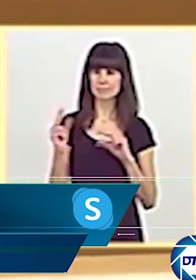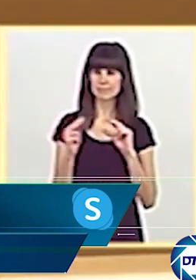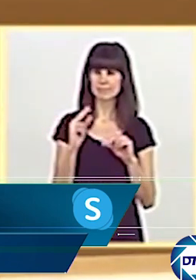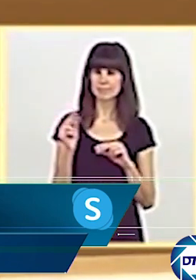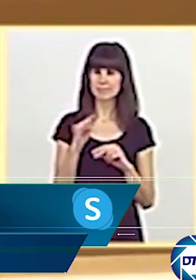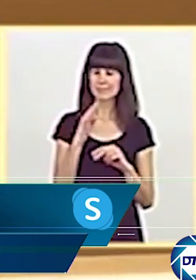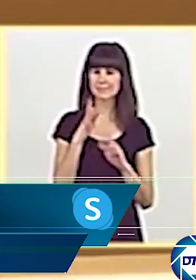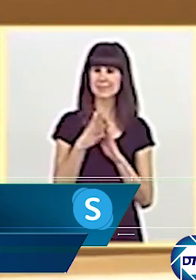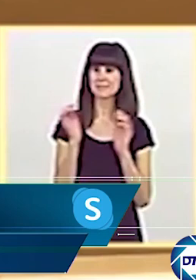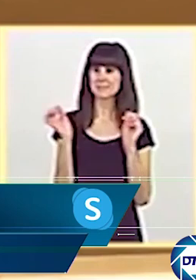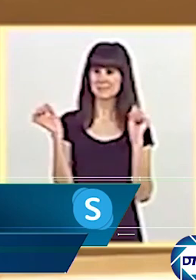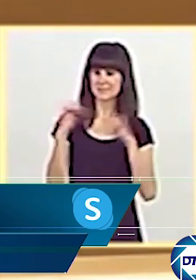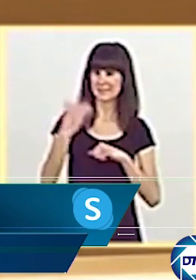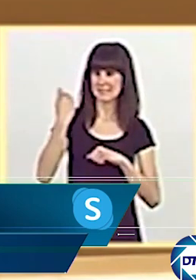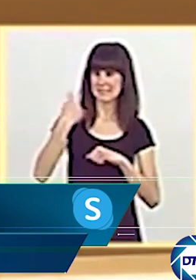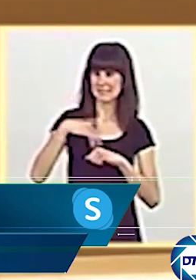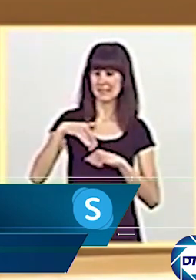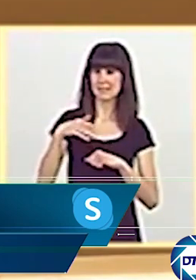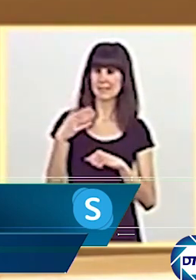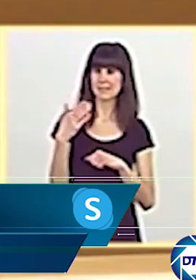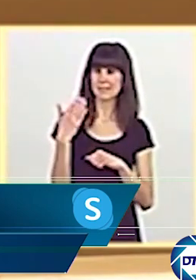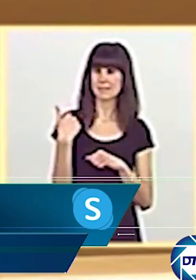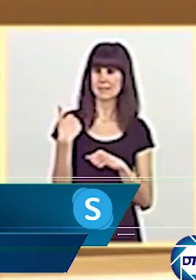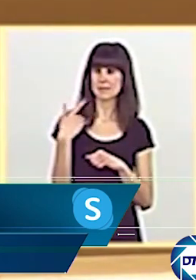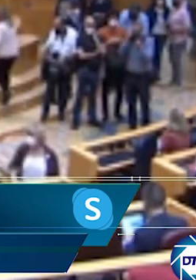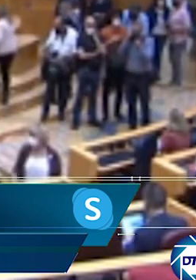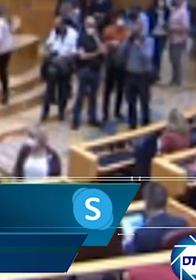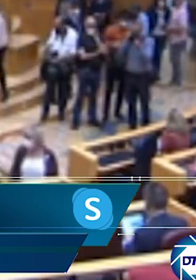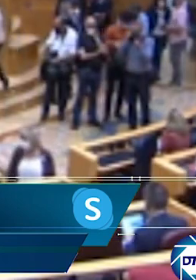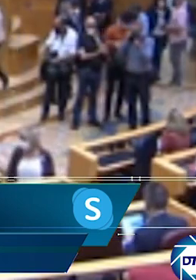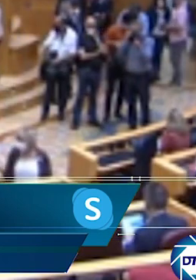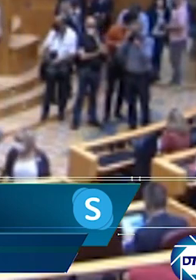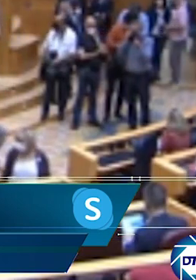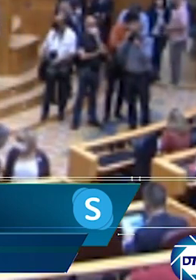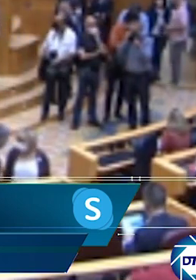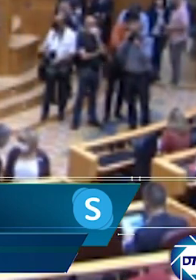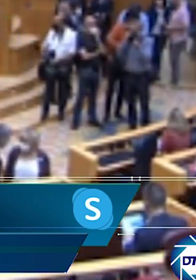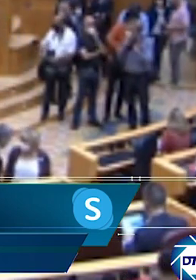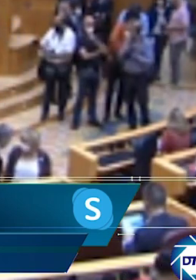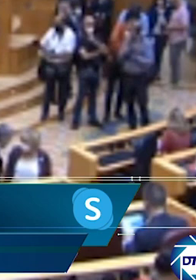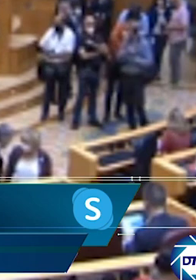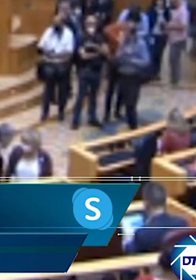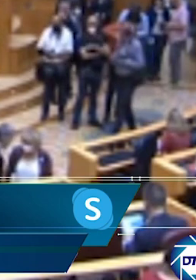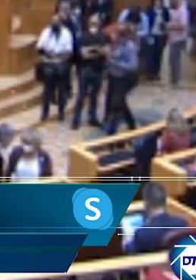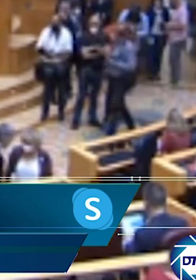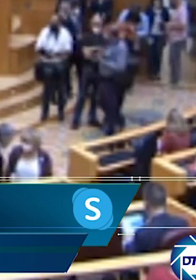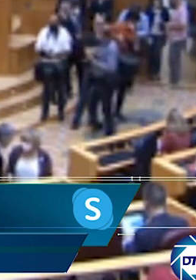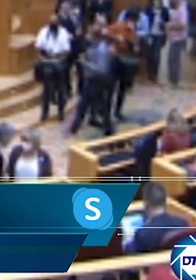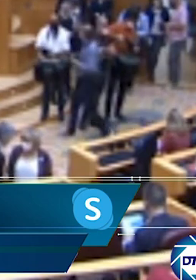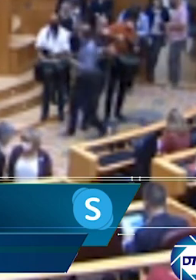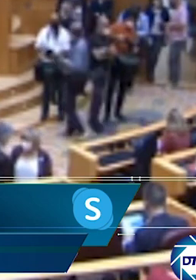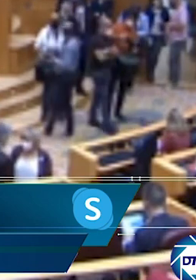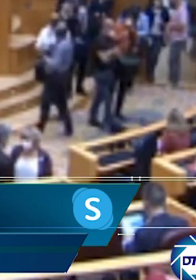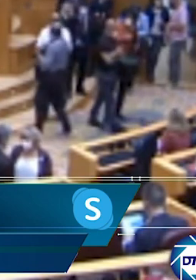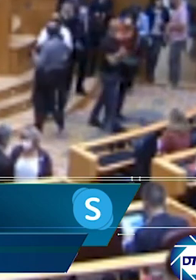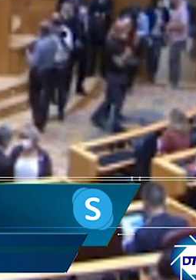en este caso, bajando los impuestos. Claro, esto en Madrid no ocurre, ¿por qué? Porque, evidentemente, aquí se bajan los impuestos, pero la izquierda, cuando gobierna,